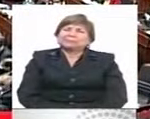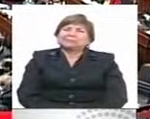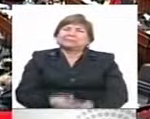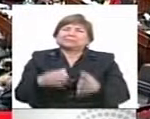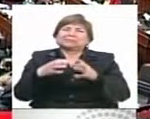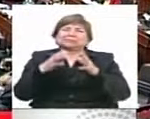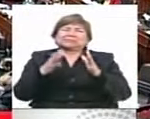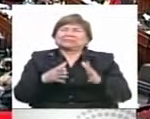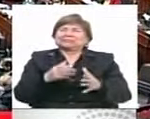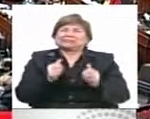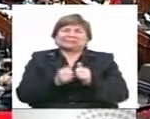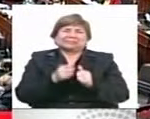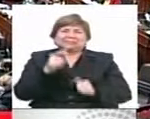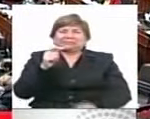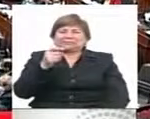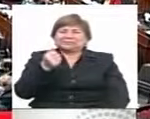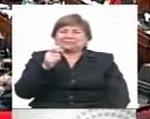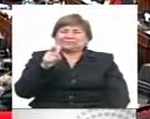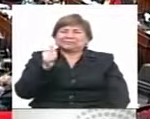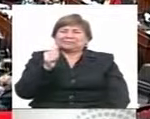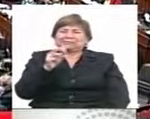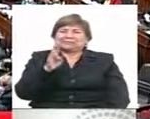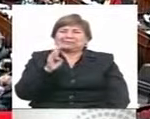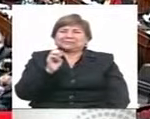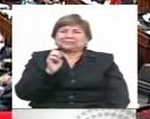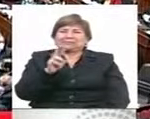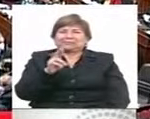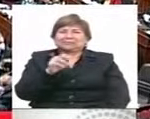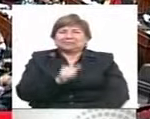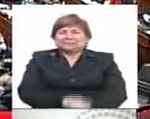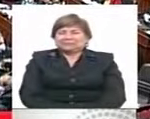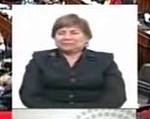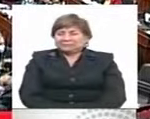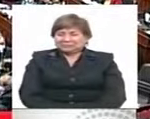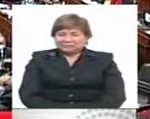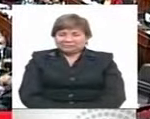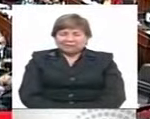congresista Pedro Martínez Talavera por 2 minutos.